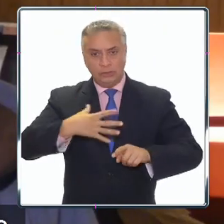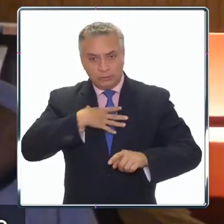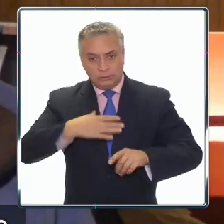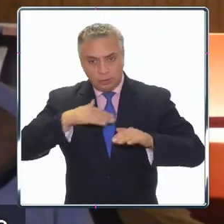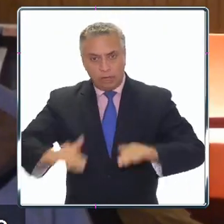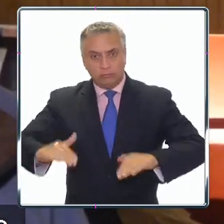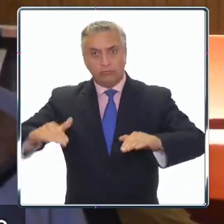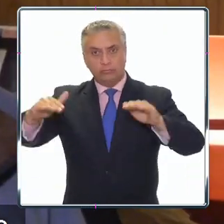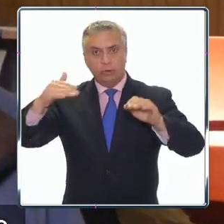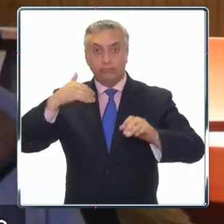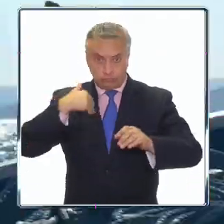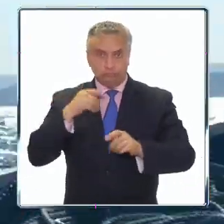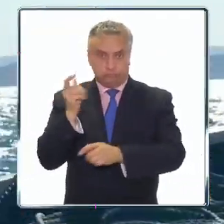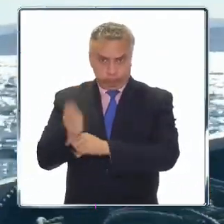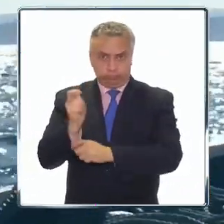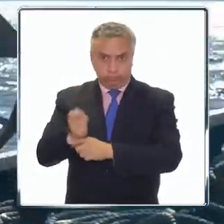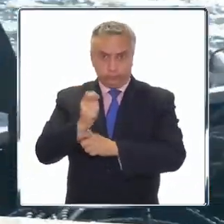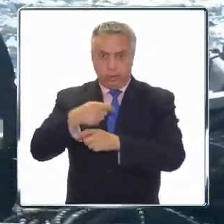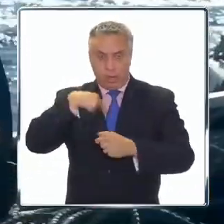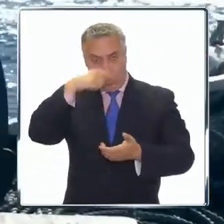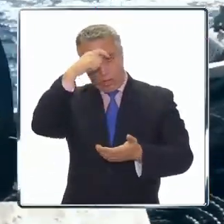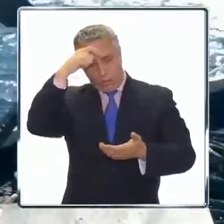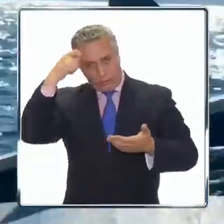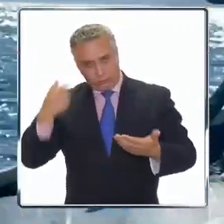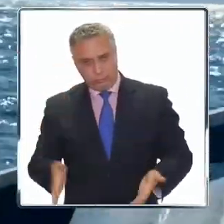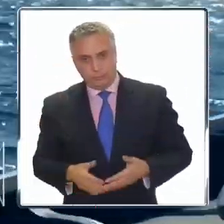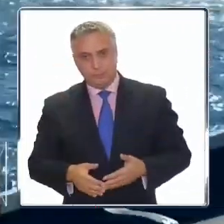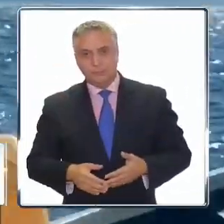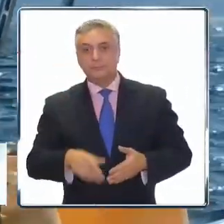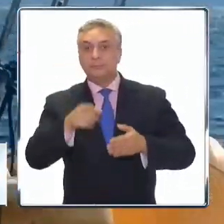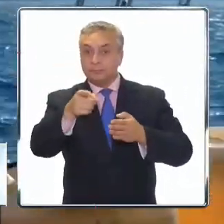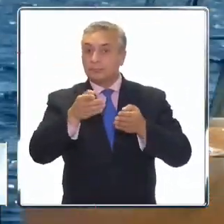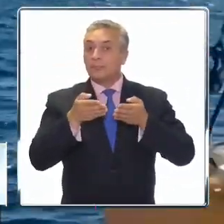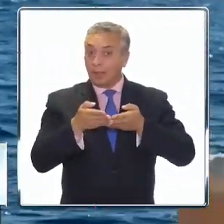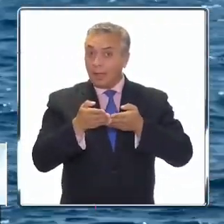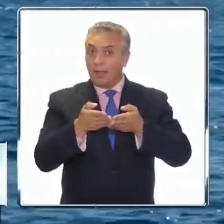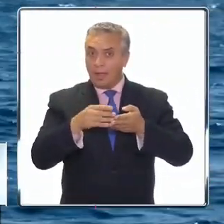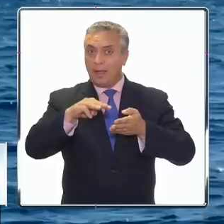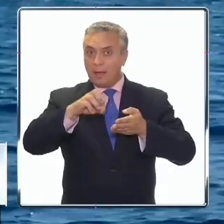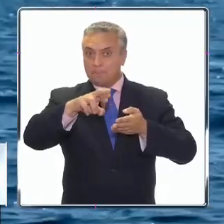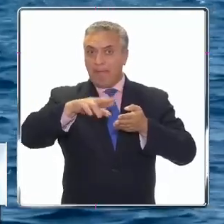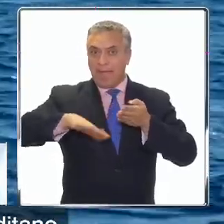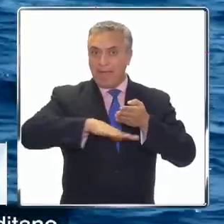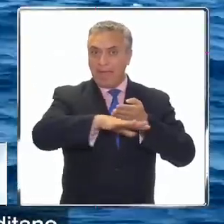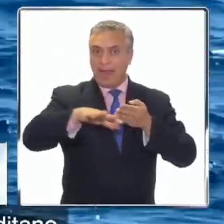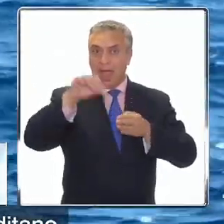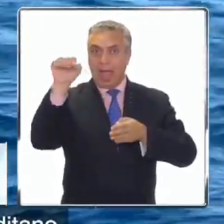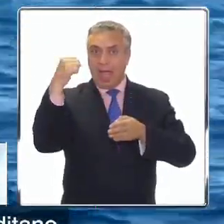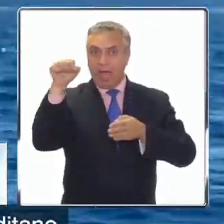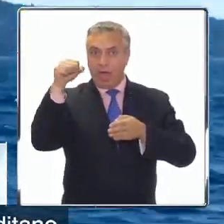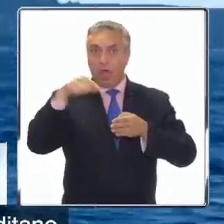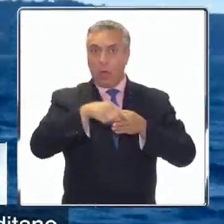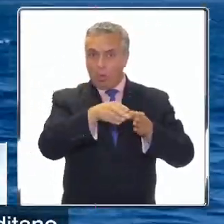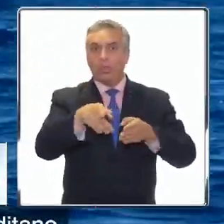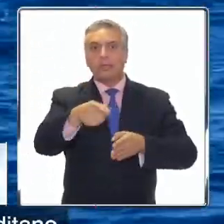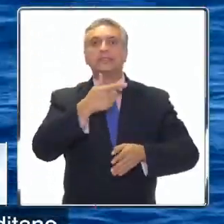hijos con sacrificio. La construcción de una gran chalupa que navegue por los mares de Ancud es uno de los